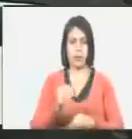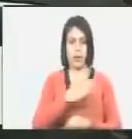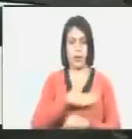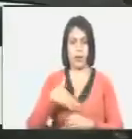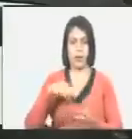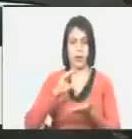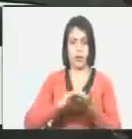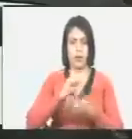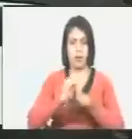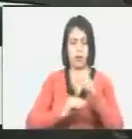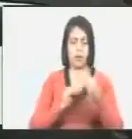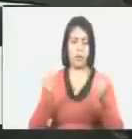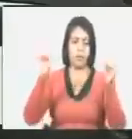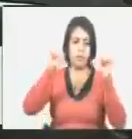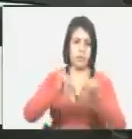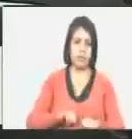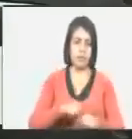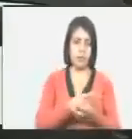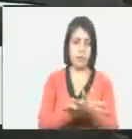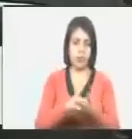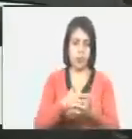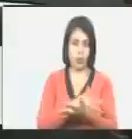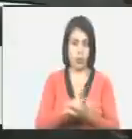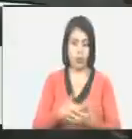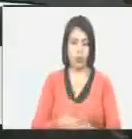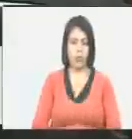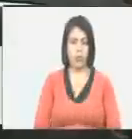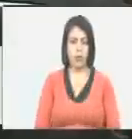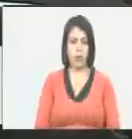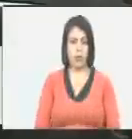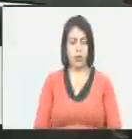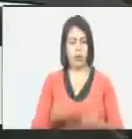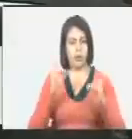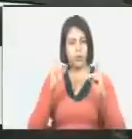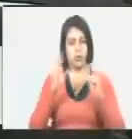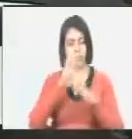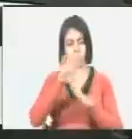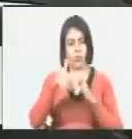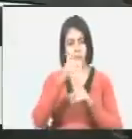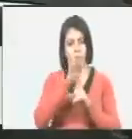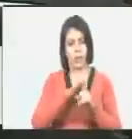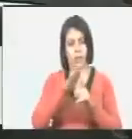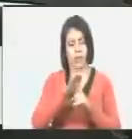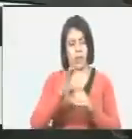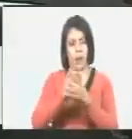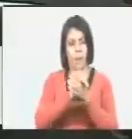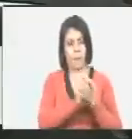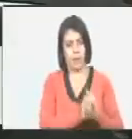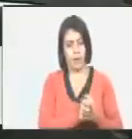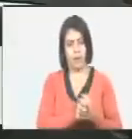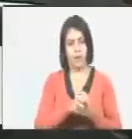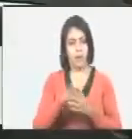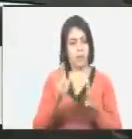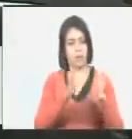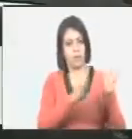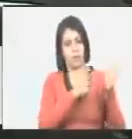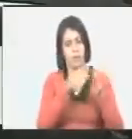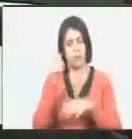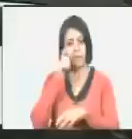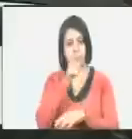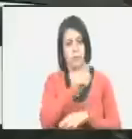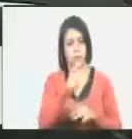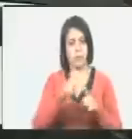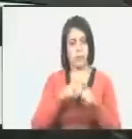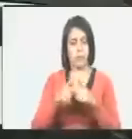intentado manchar de rojo la camisa. Toda la ternura de este amigo desparramada en la brisa de un pueblo